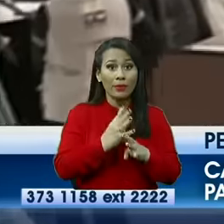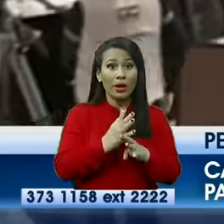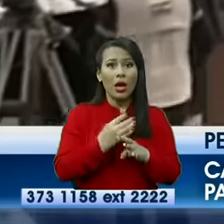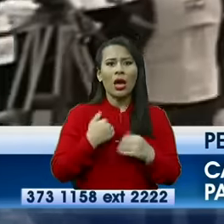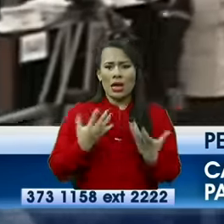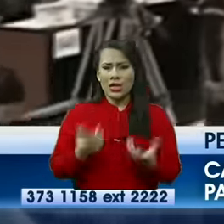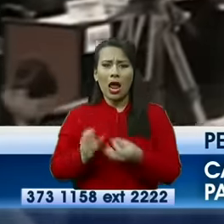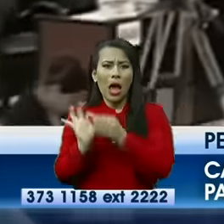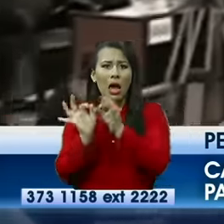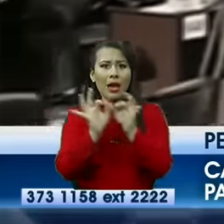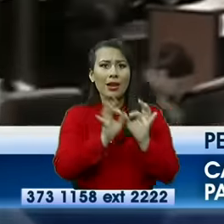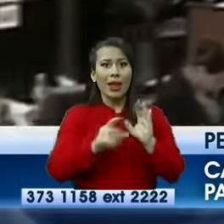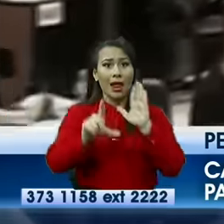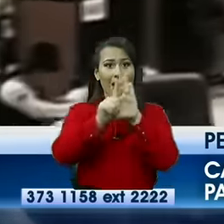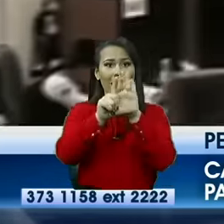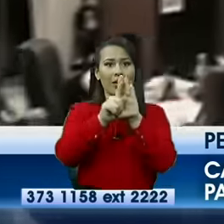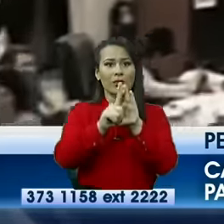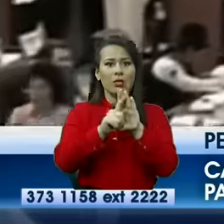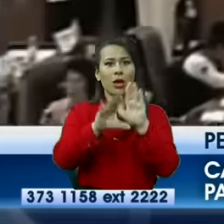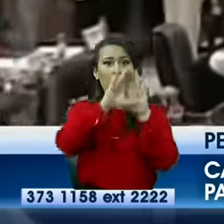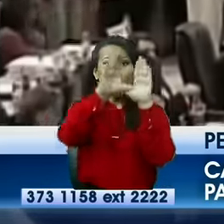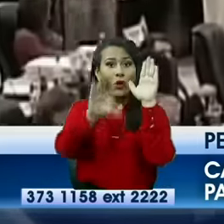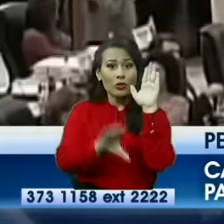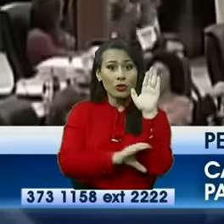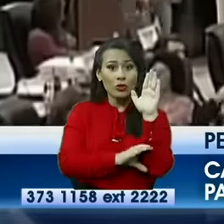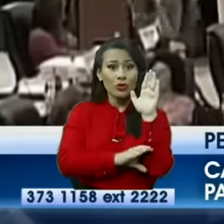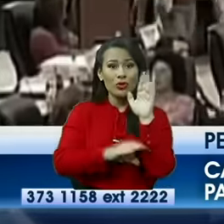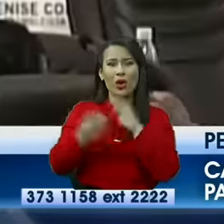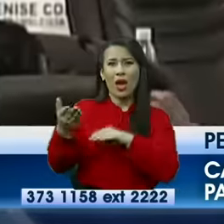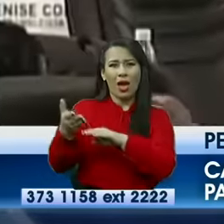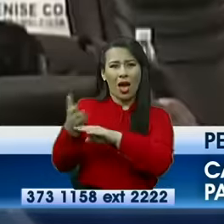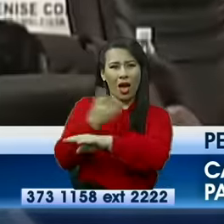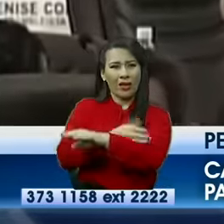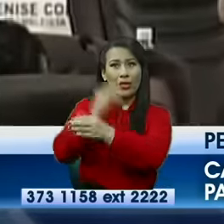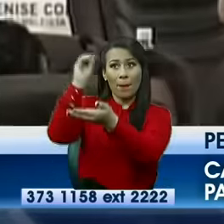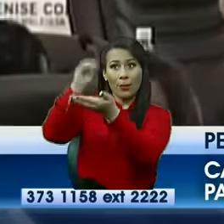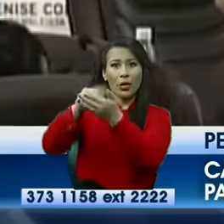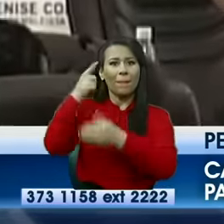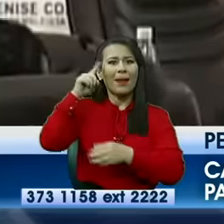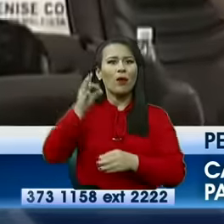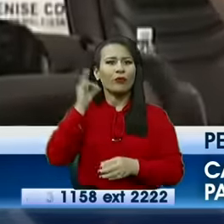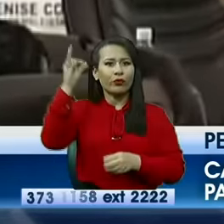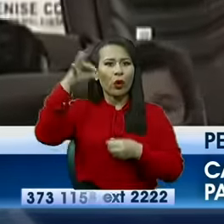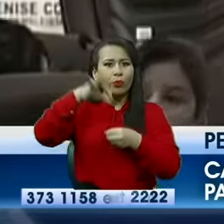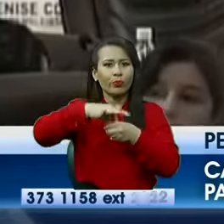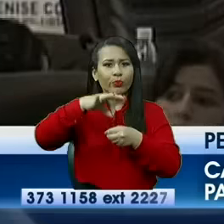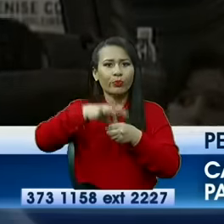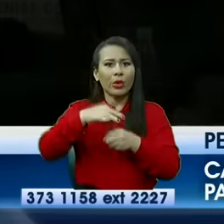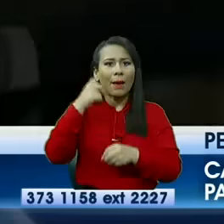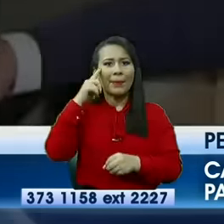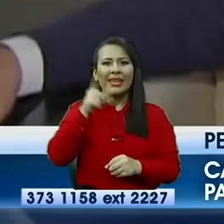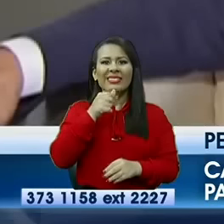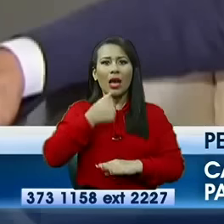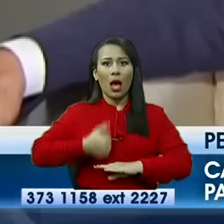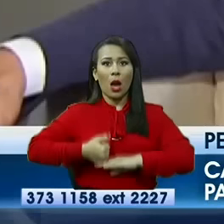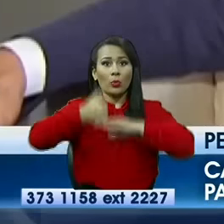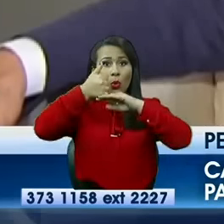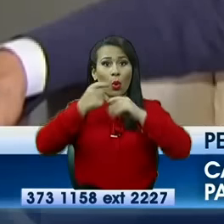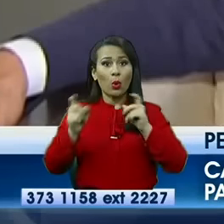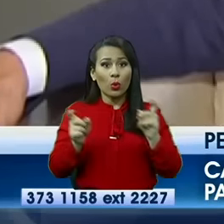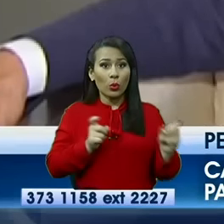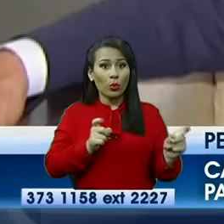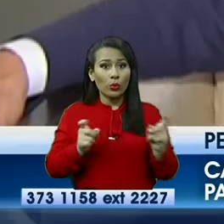enmiendas a la Constitución de montecristi como el mecanismo para la selección de las autoridades de control el mismo